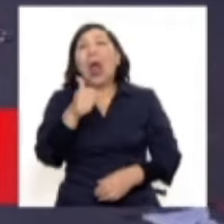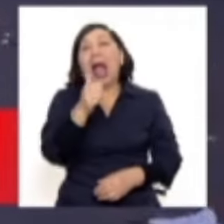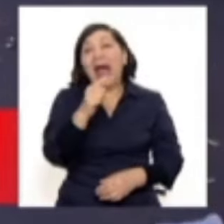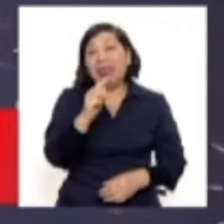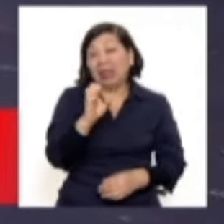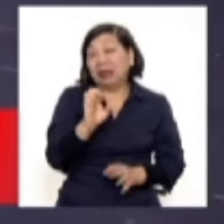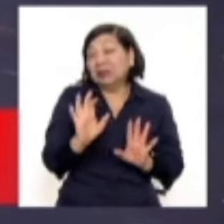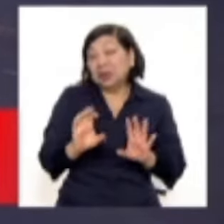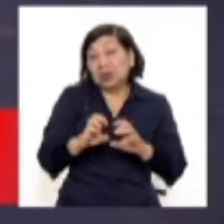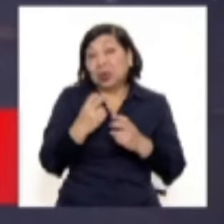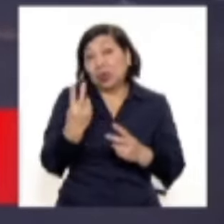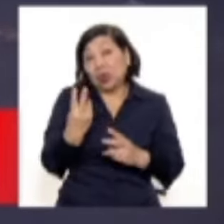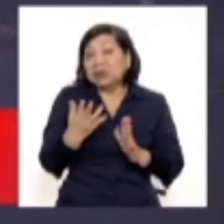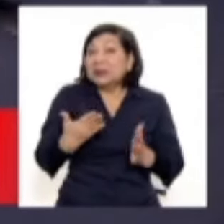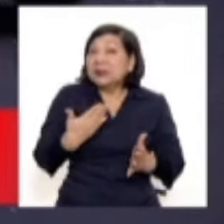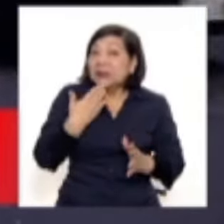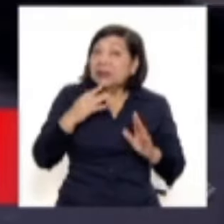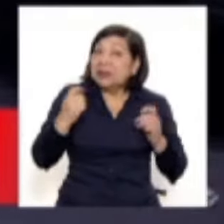Ate.